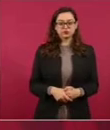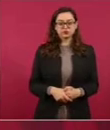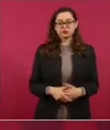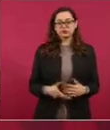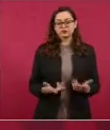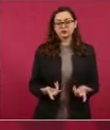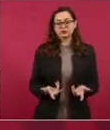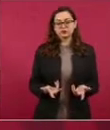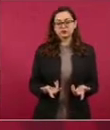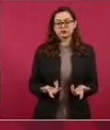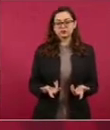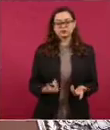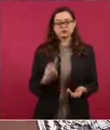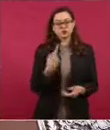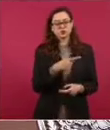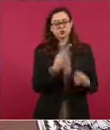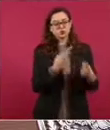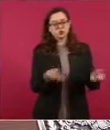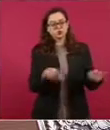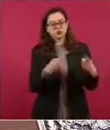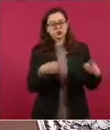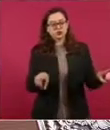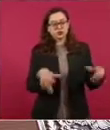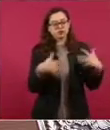beneficiamos con su música